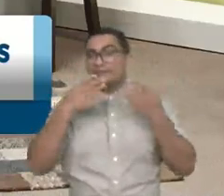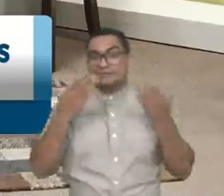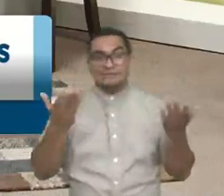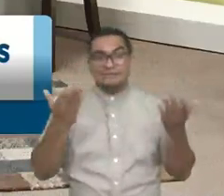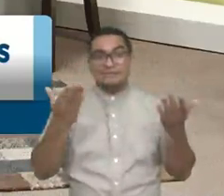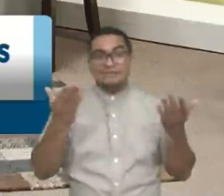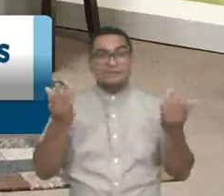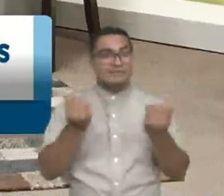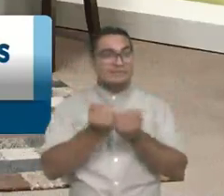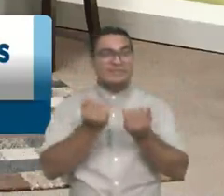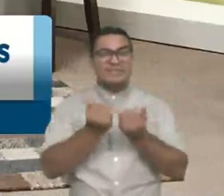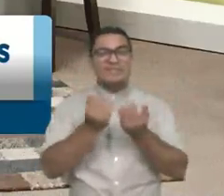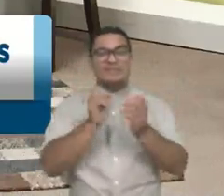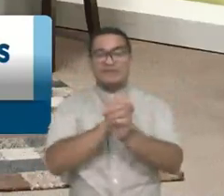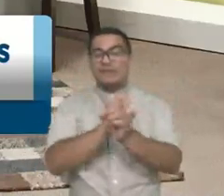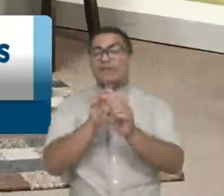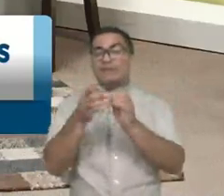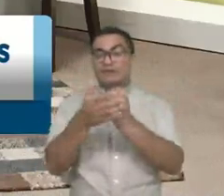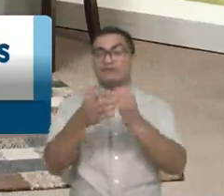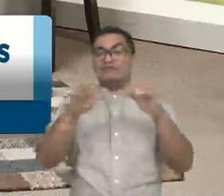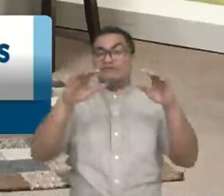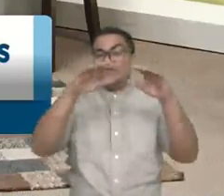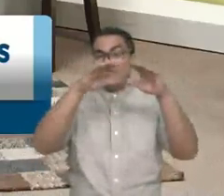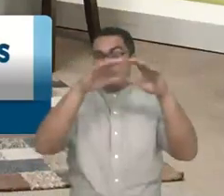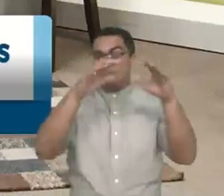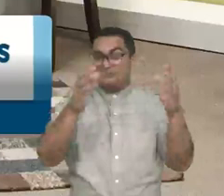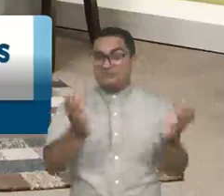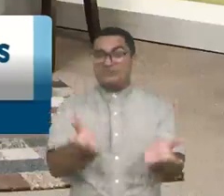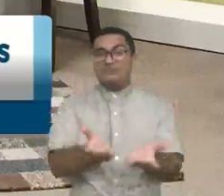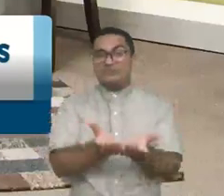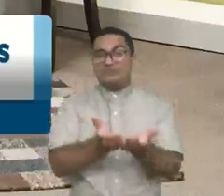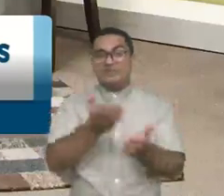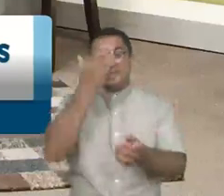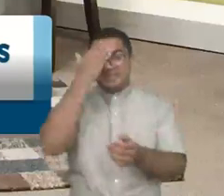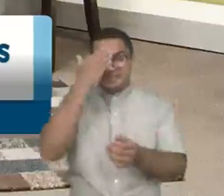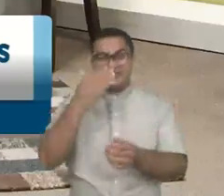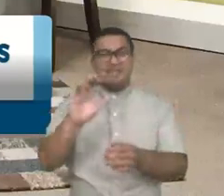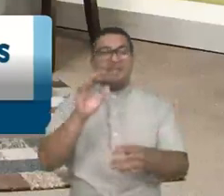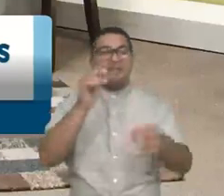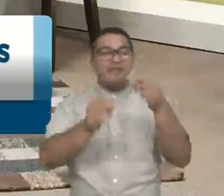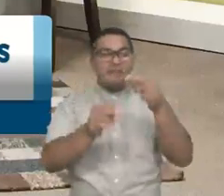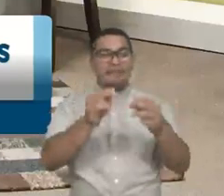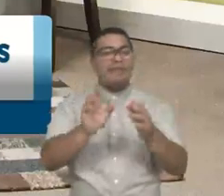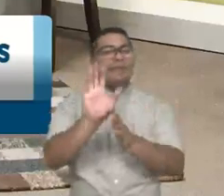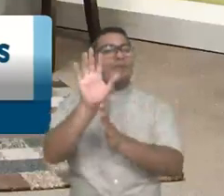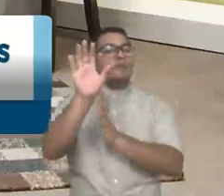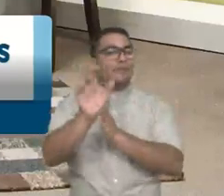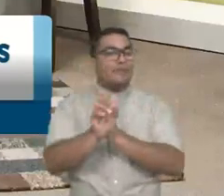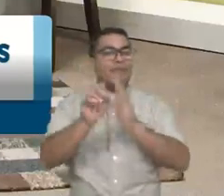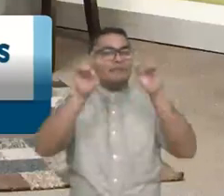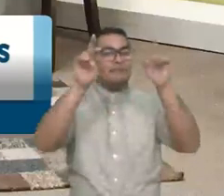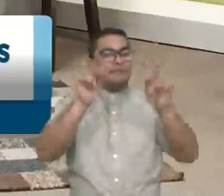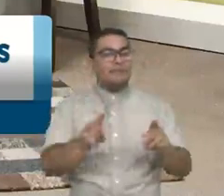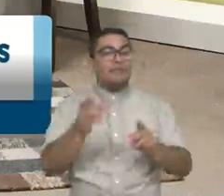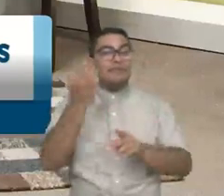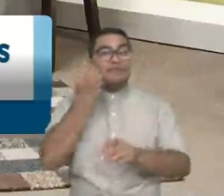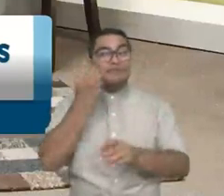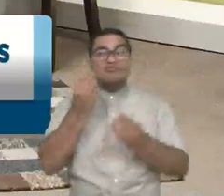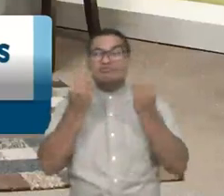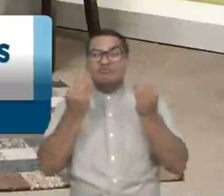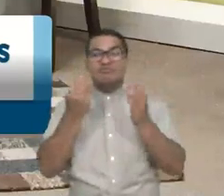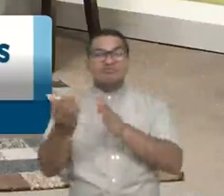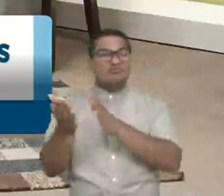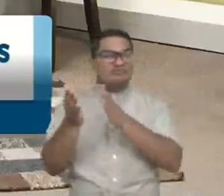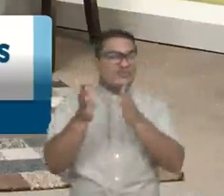una pandemia mundial. A nivel mundial, correcto, ya tenemos cifras, ¿verdad?, de cuántas personas han sido afectadas y han fallecido, y